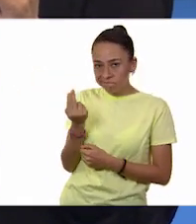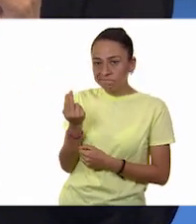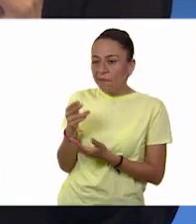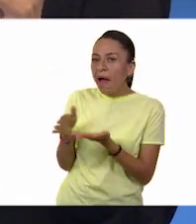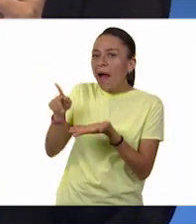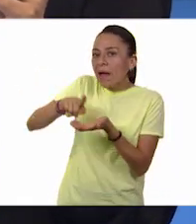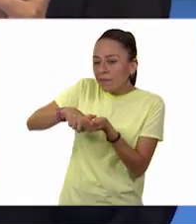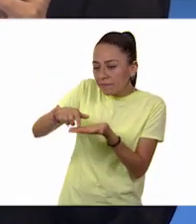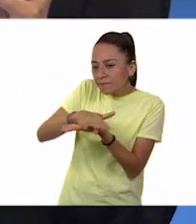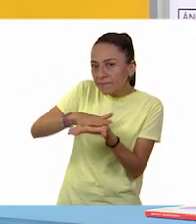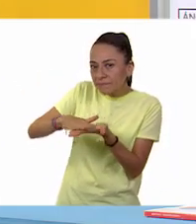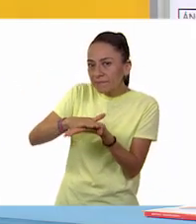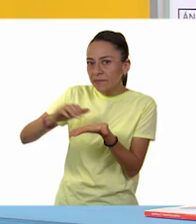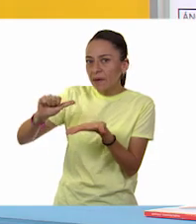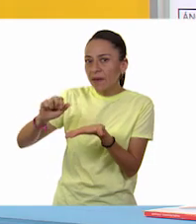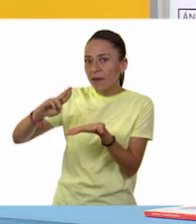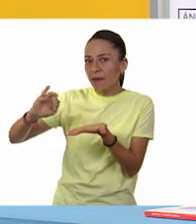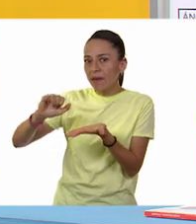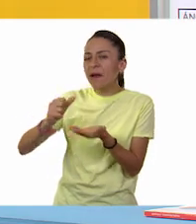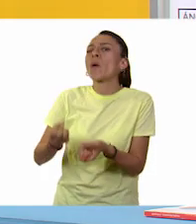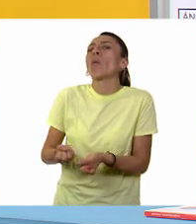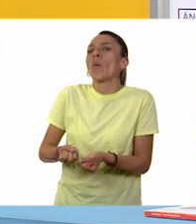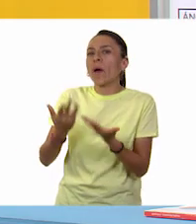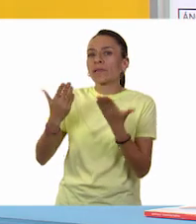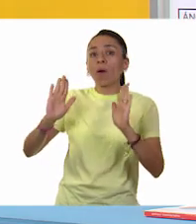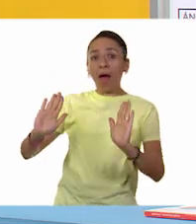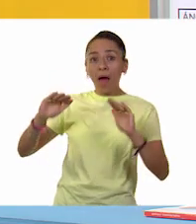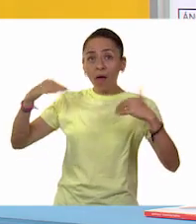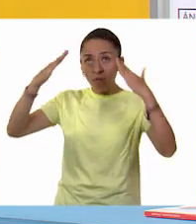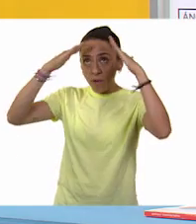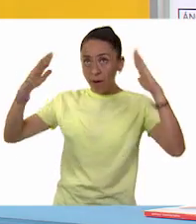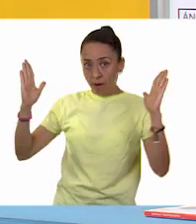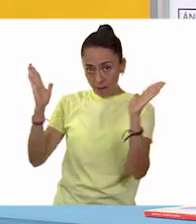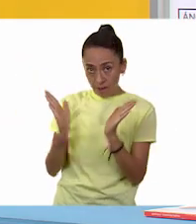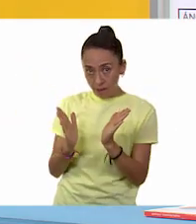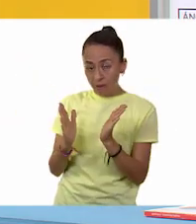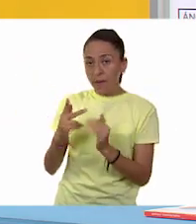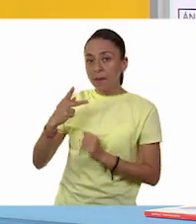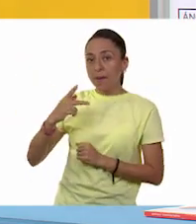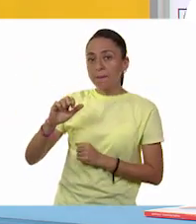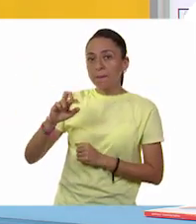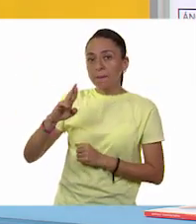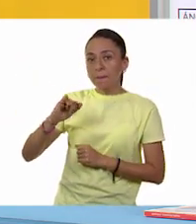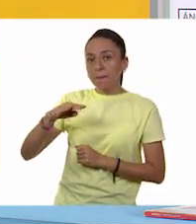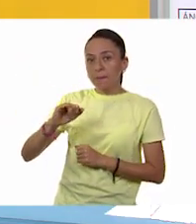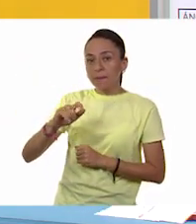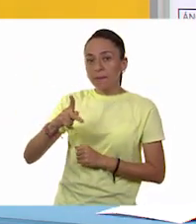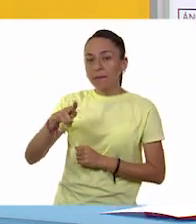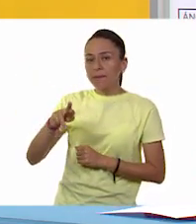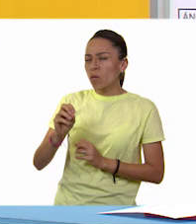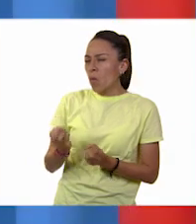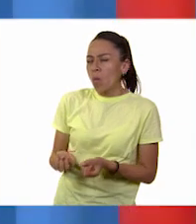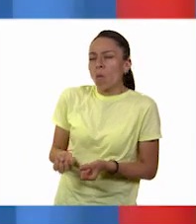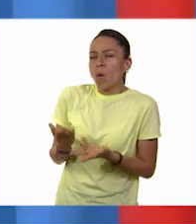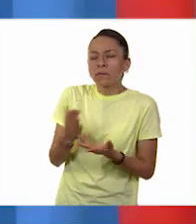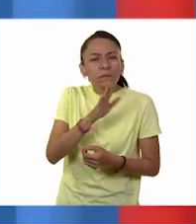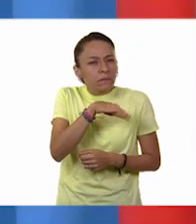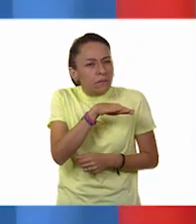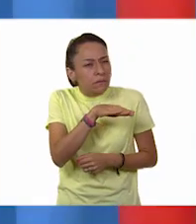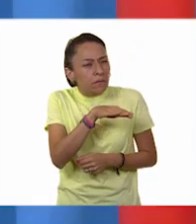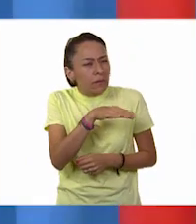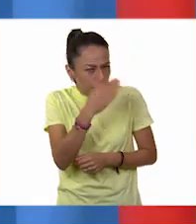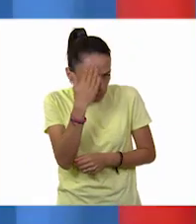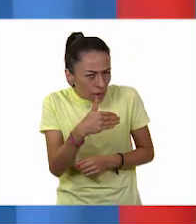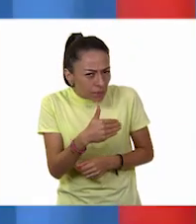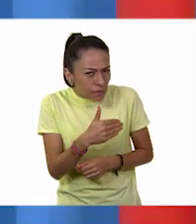su área. Así es, María. ¿Recuerdas cómo hacerlo? ¿Ustedes en casa lo recuerdan? Maestra,